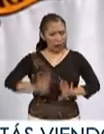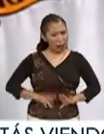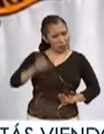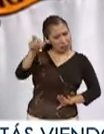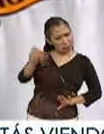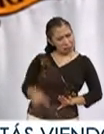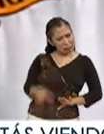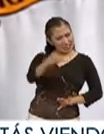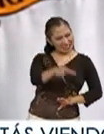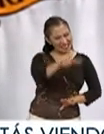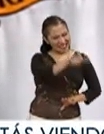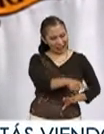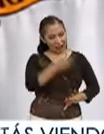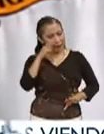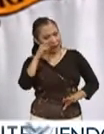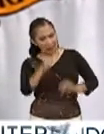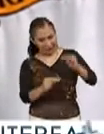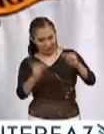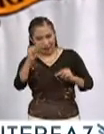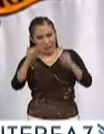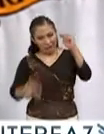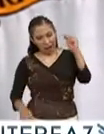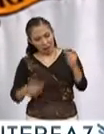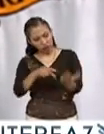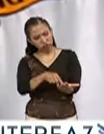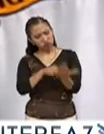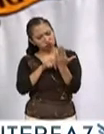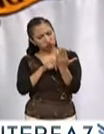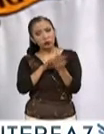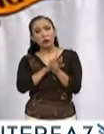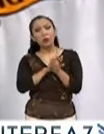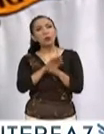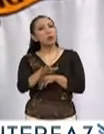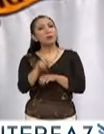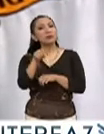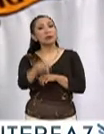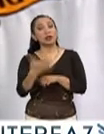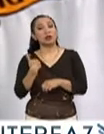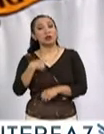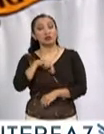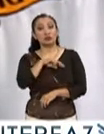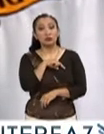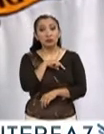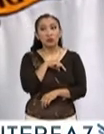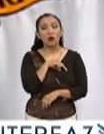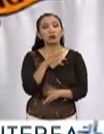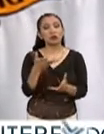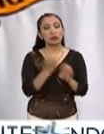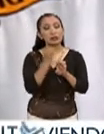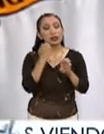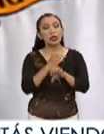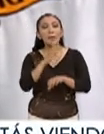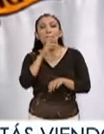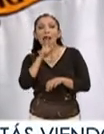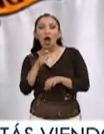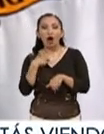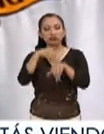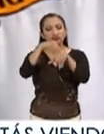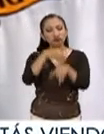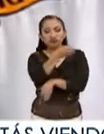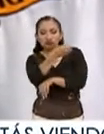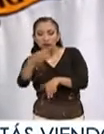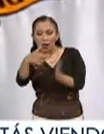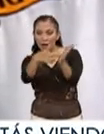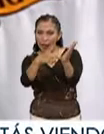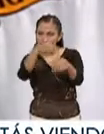características en los índices que tenemos a la vista es que somos el estado que mejor cumple con todos